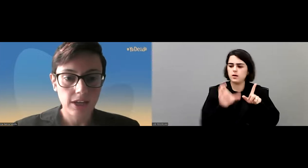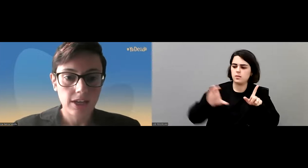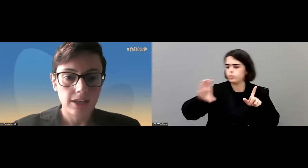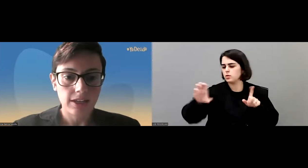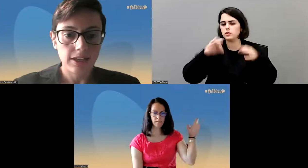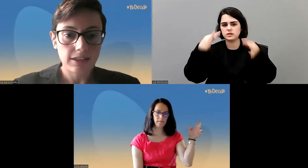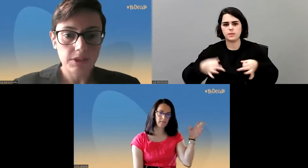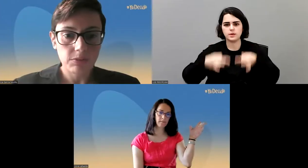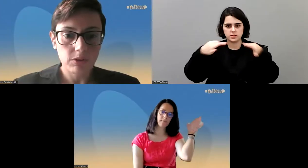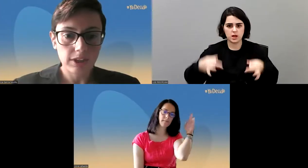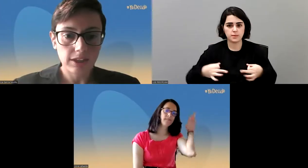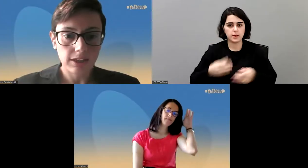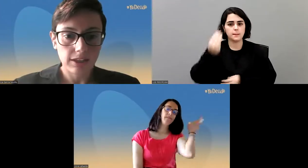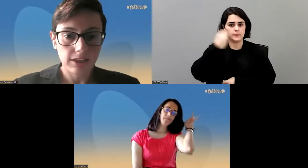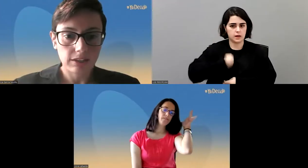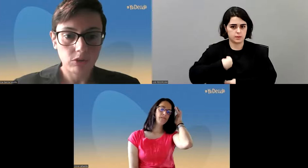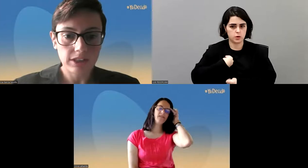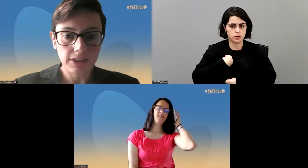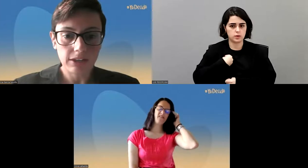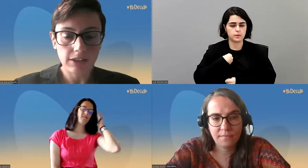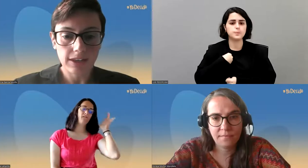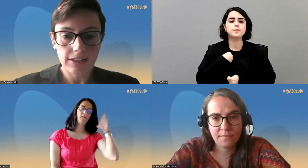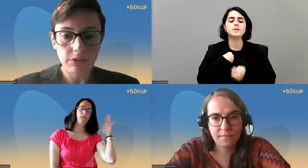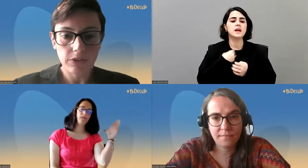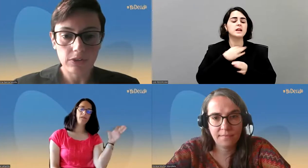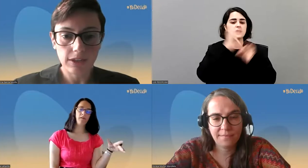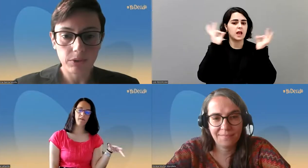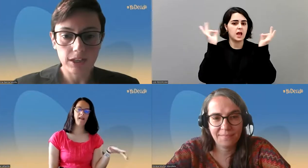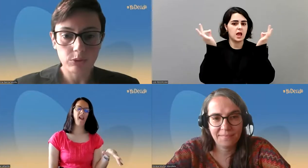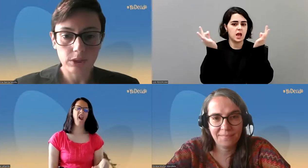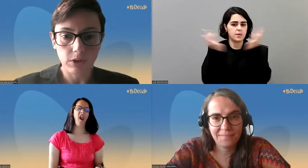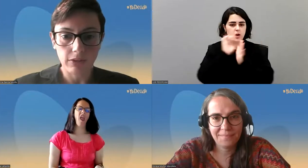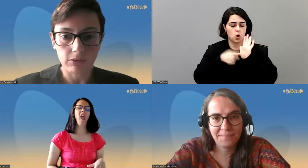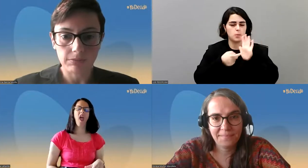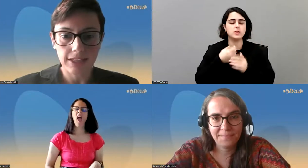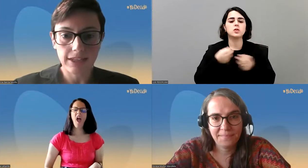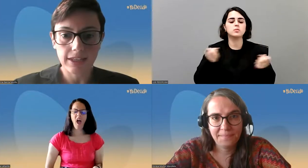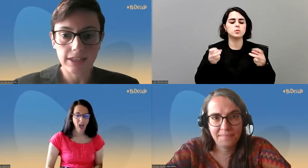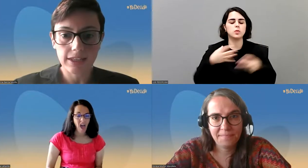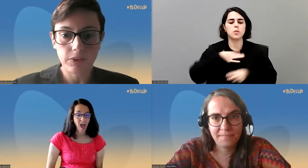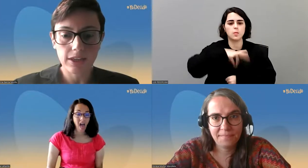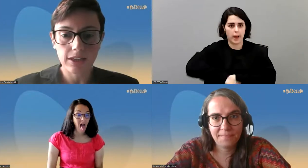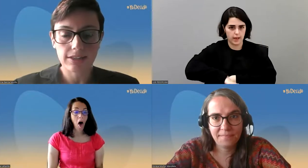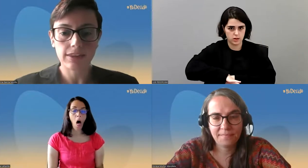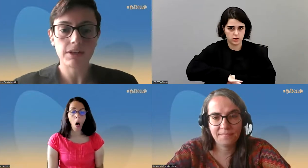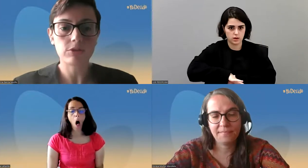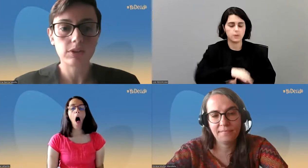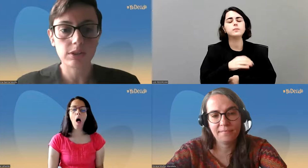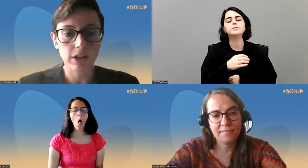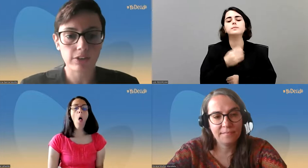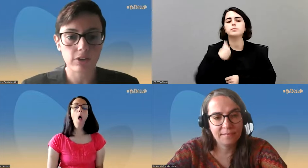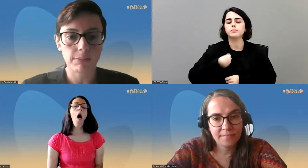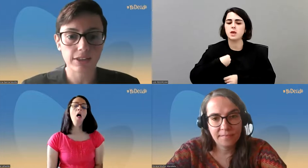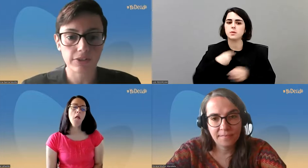seminario. Y asimismo, durante todo el seminario tendréis la opción de poner el subtitulado, ¿vale? Si queréis, podéis activar